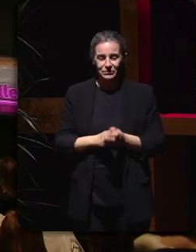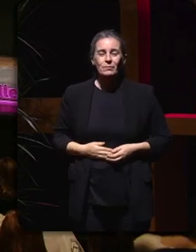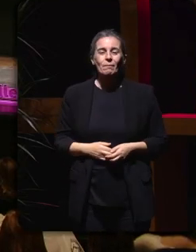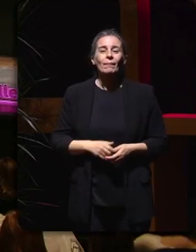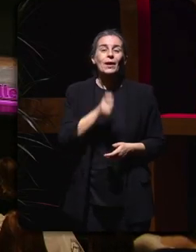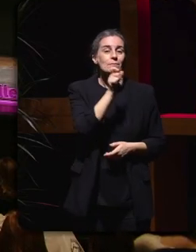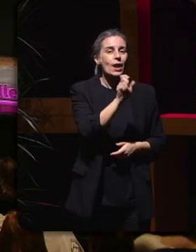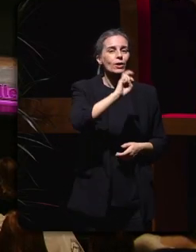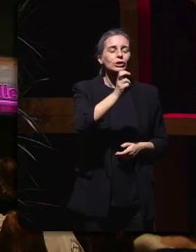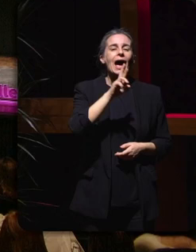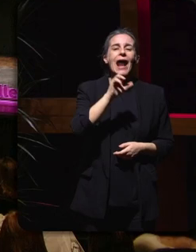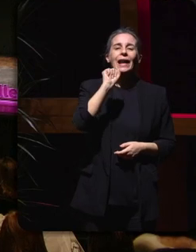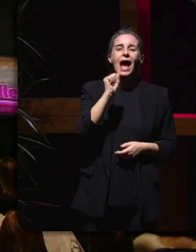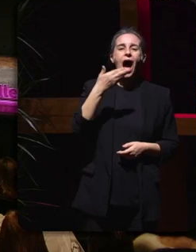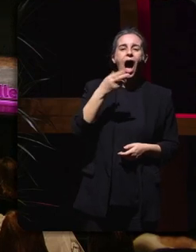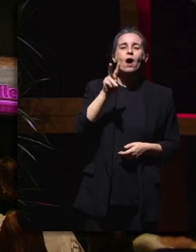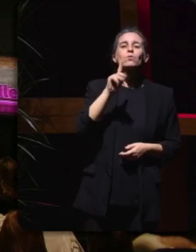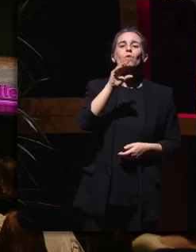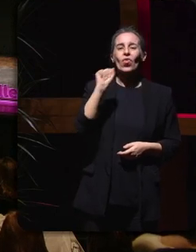y la otra era Buda